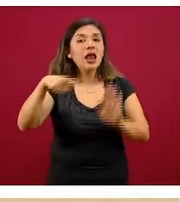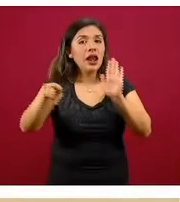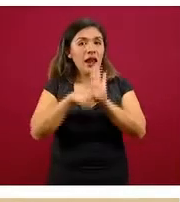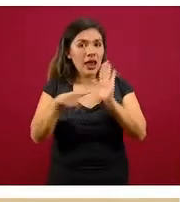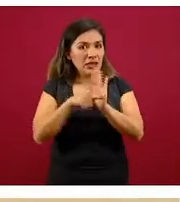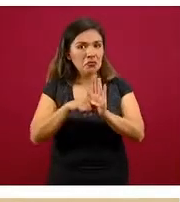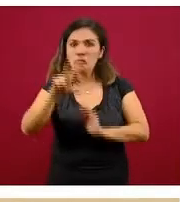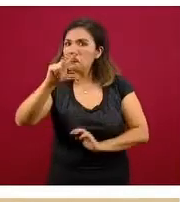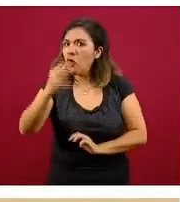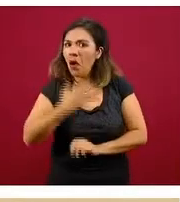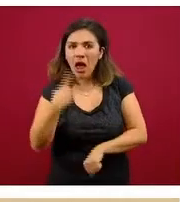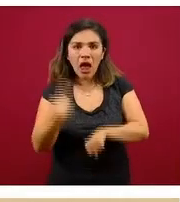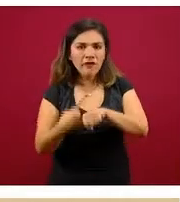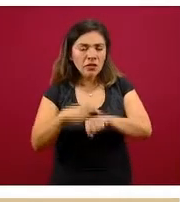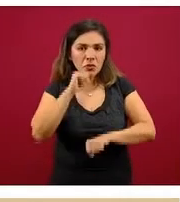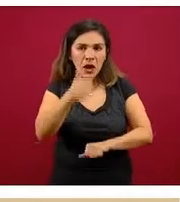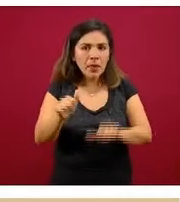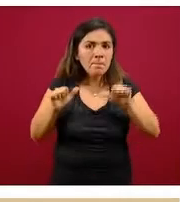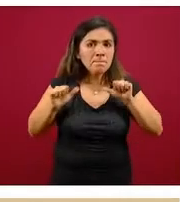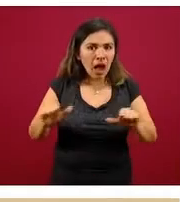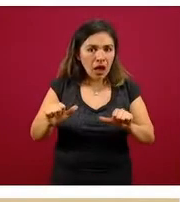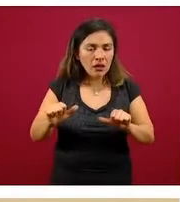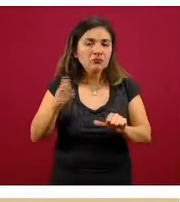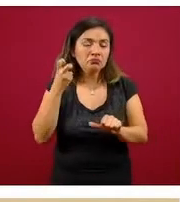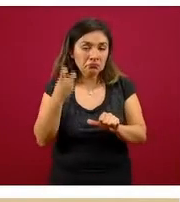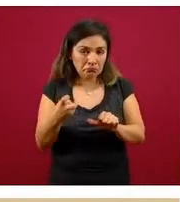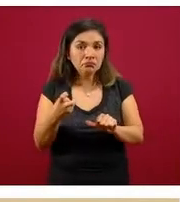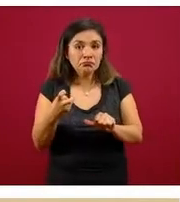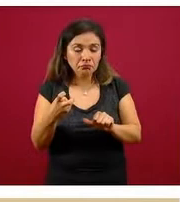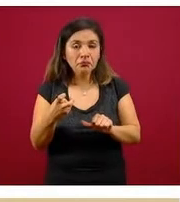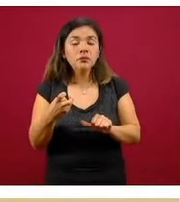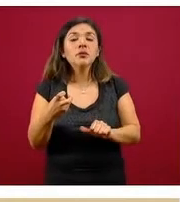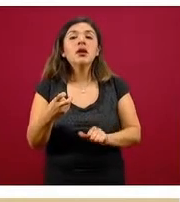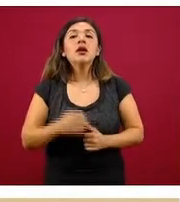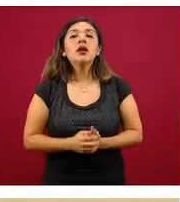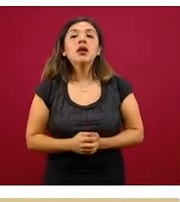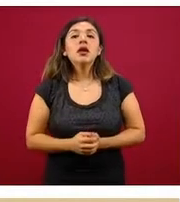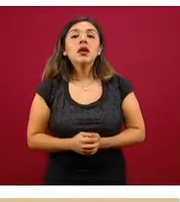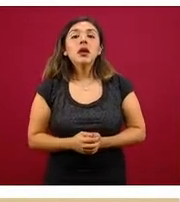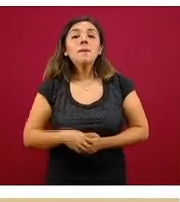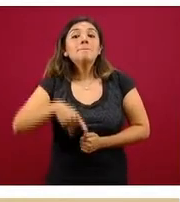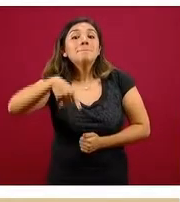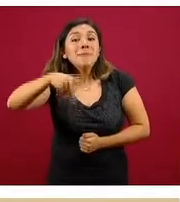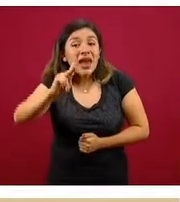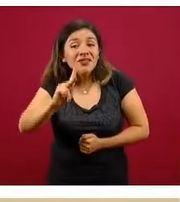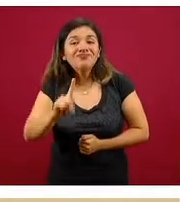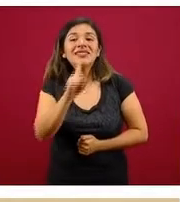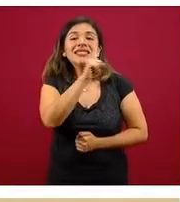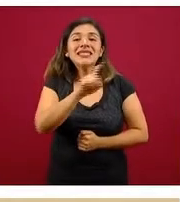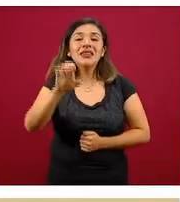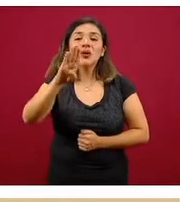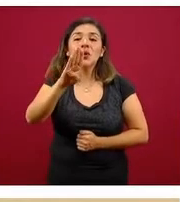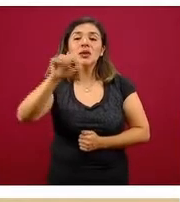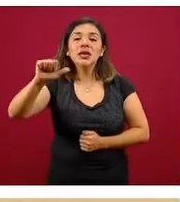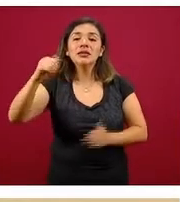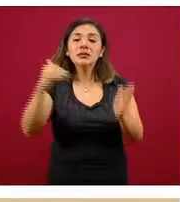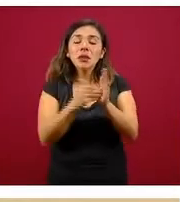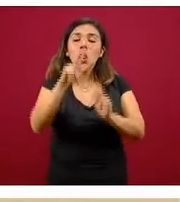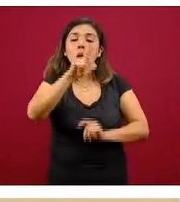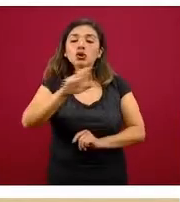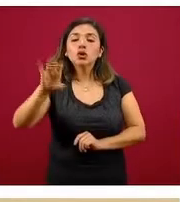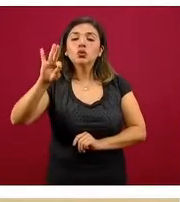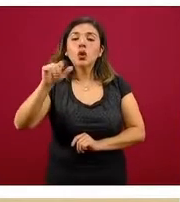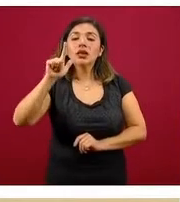256.336 no la tenían, salió negativa su prueba para virus SARS-CoV-2, pero